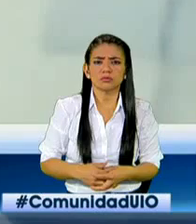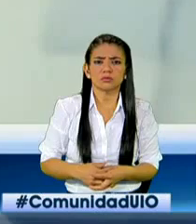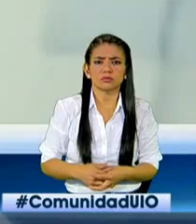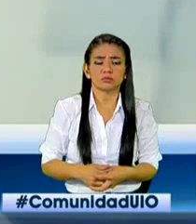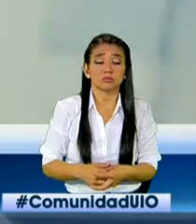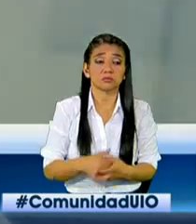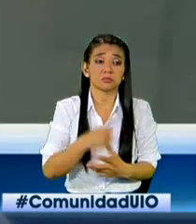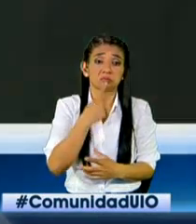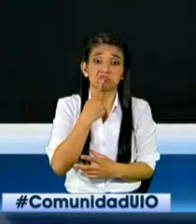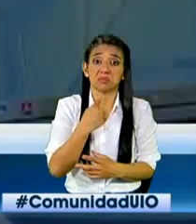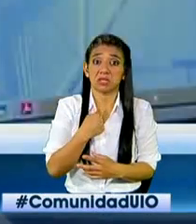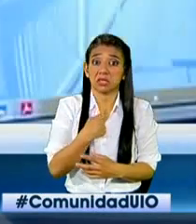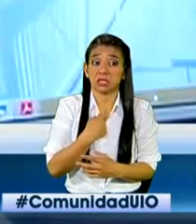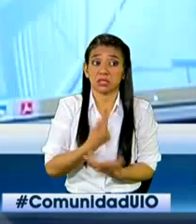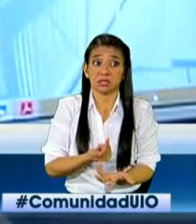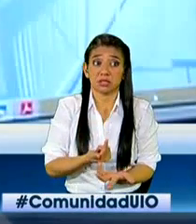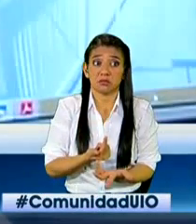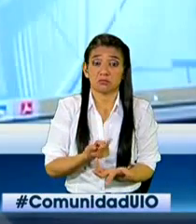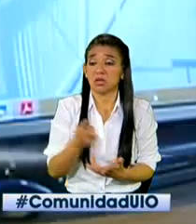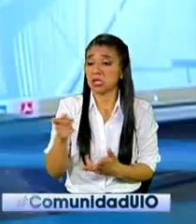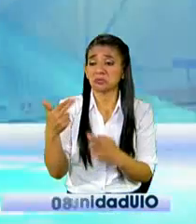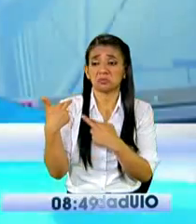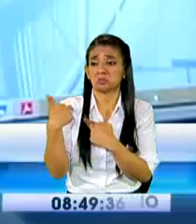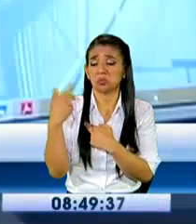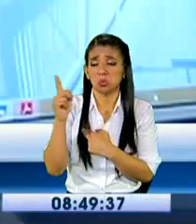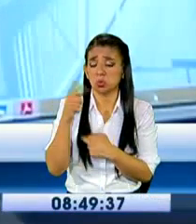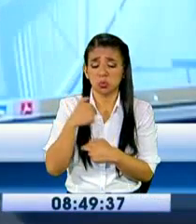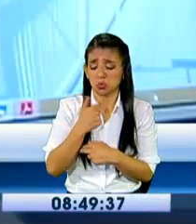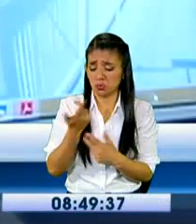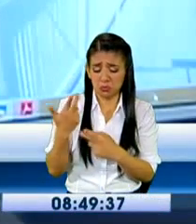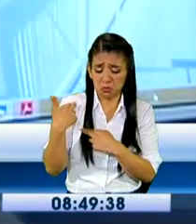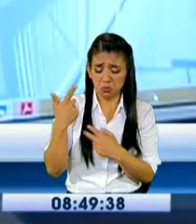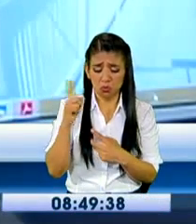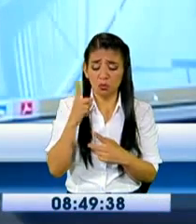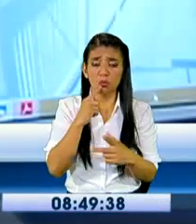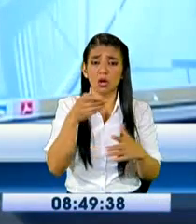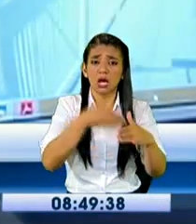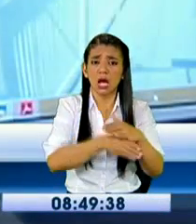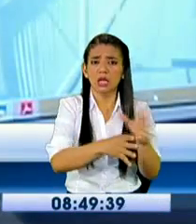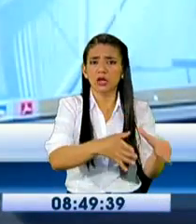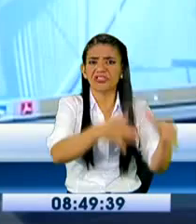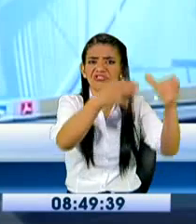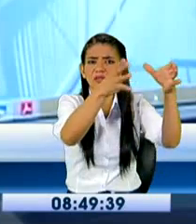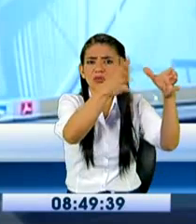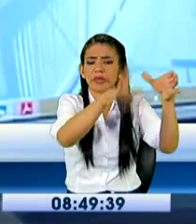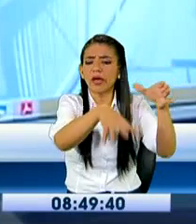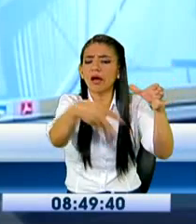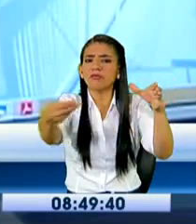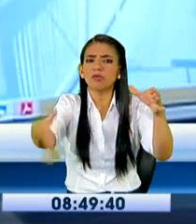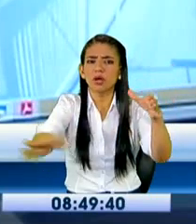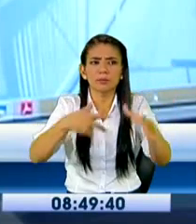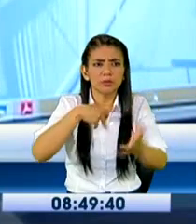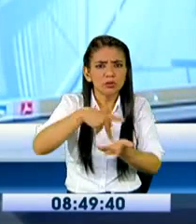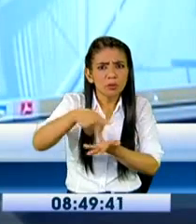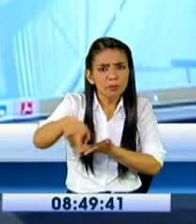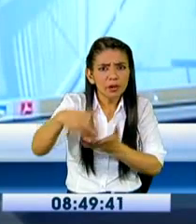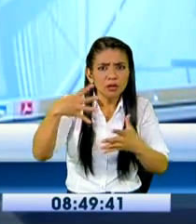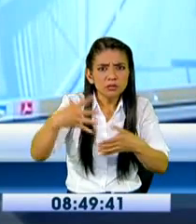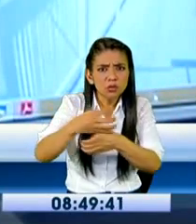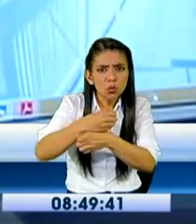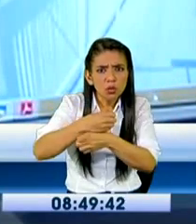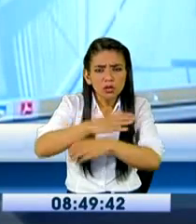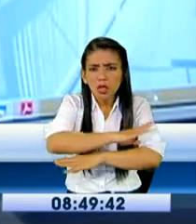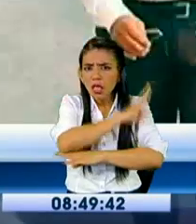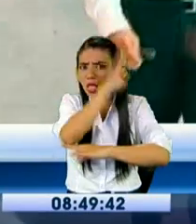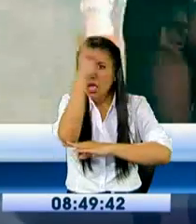diciéndome que ellos simplemente no se hacen responsables porque ha sucedido de la puerta para afuera, o sea, que se les está pagando por una seguridad de 24 horas, cosa